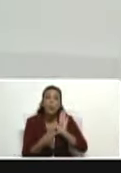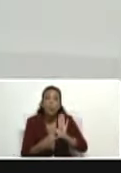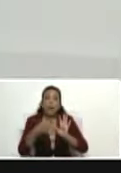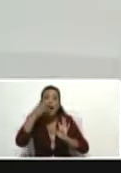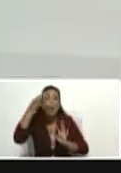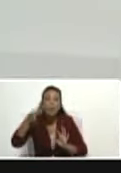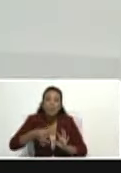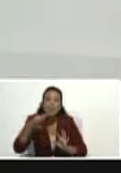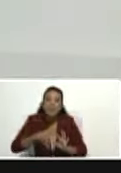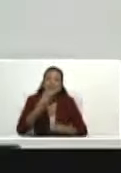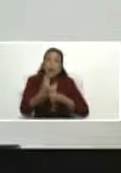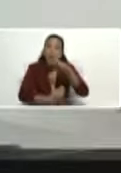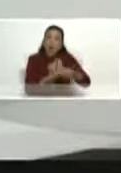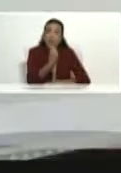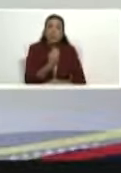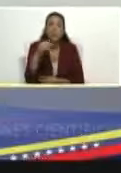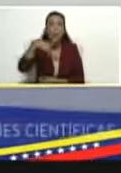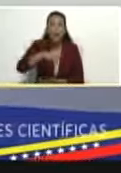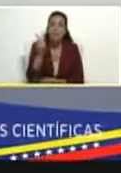contundente de lo que son